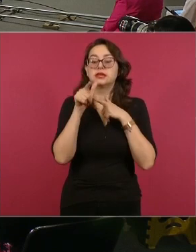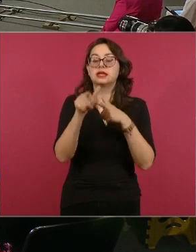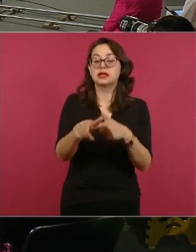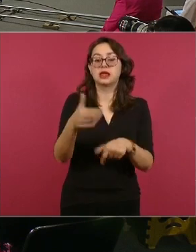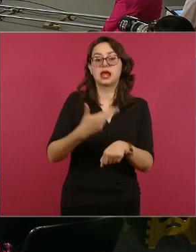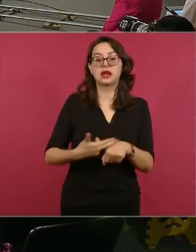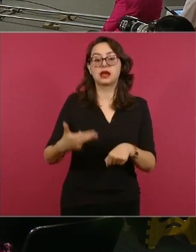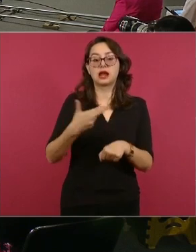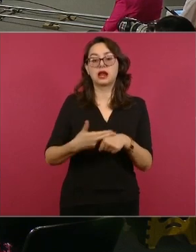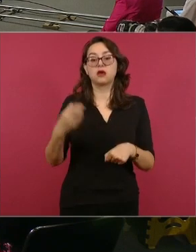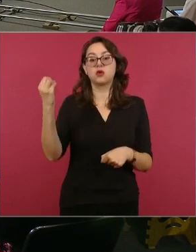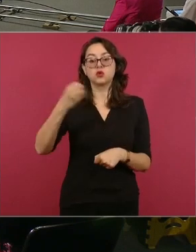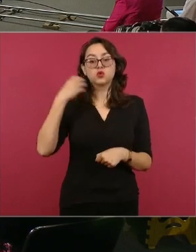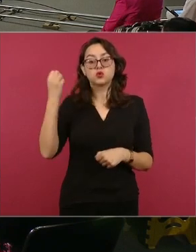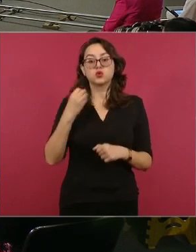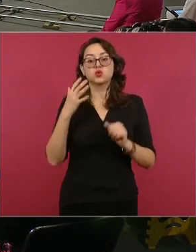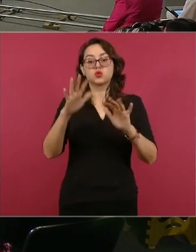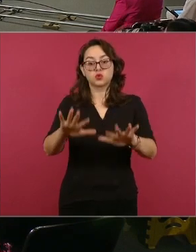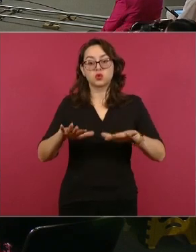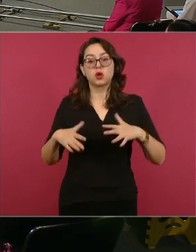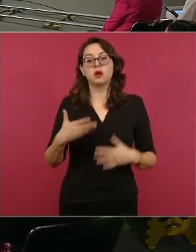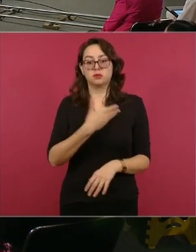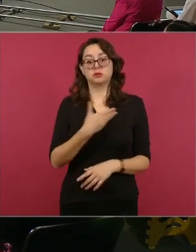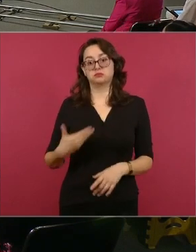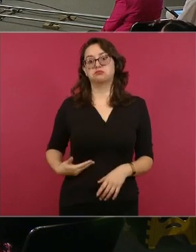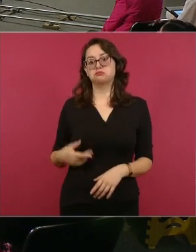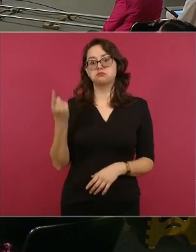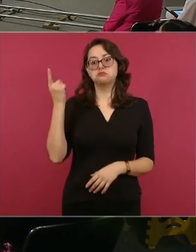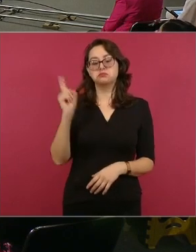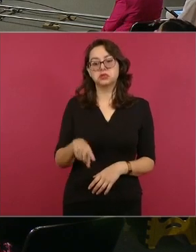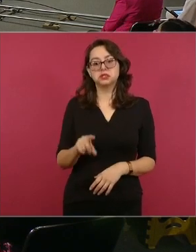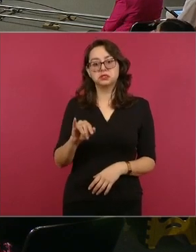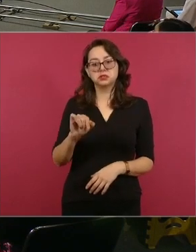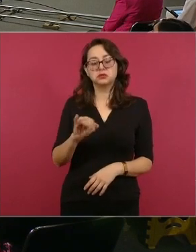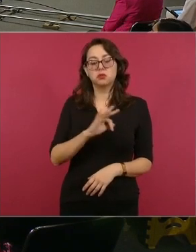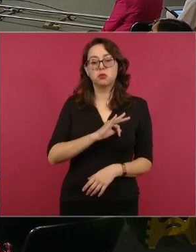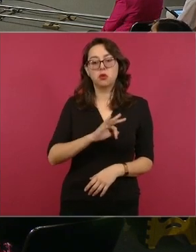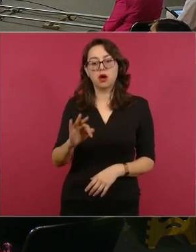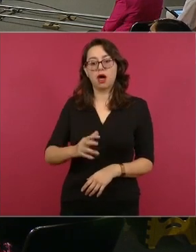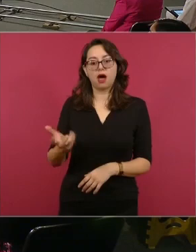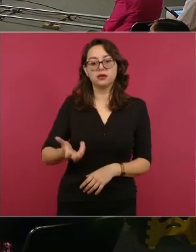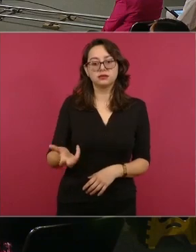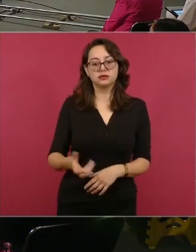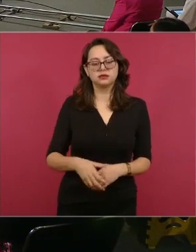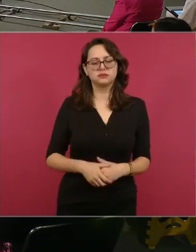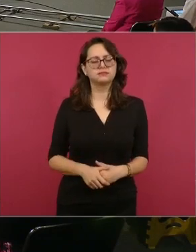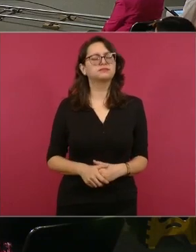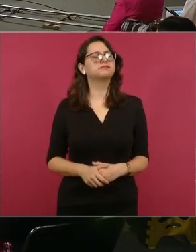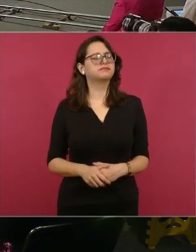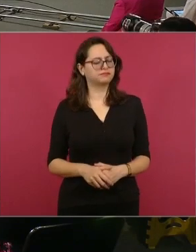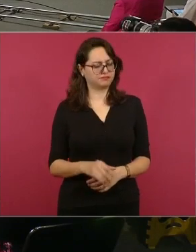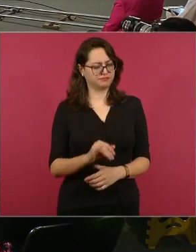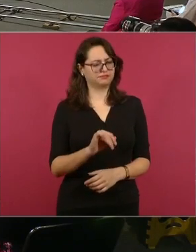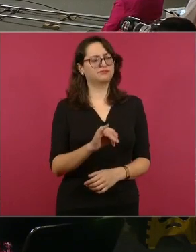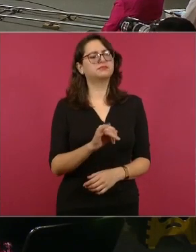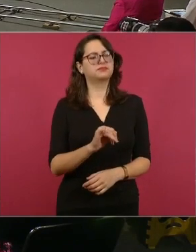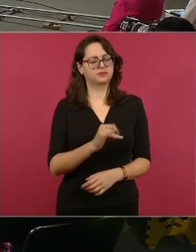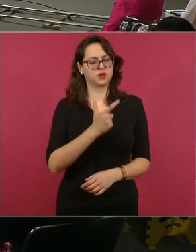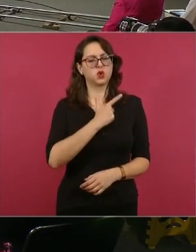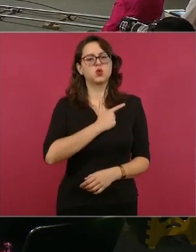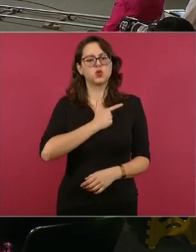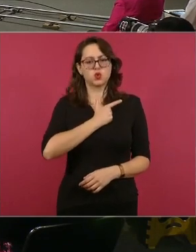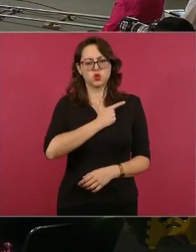aterrizar este proyecto que giró instrucciones. El señor presidente, ¿será posible? Claro que sí, con mucho gusto, si